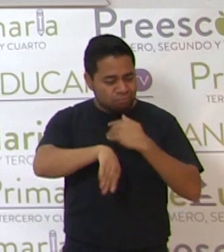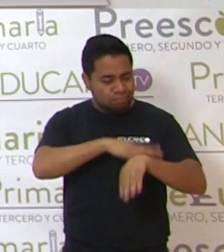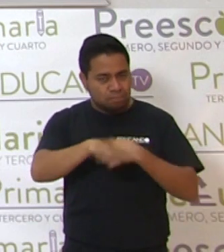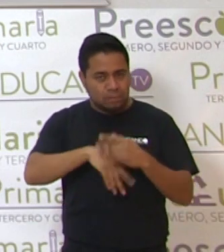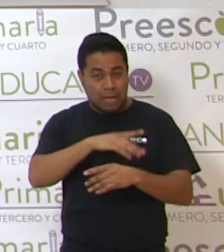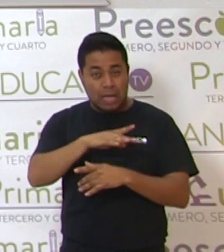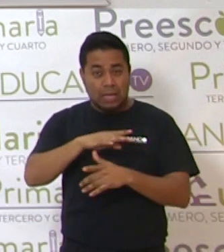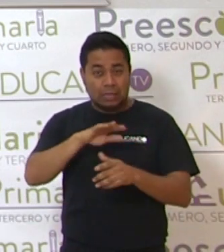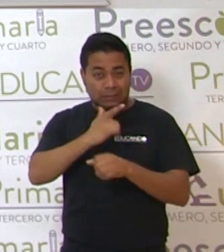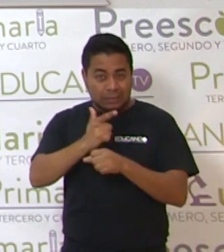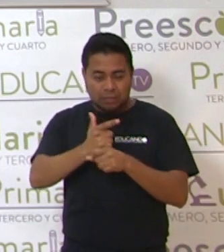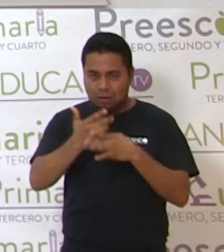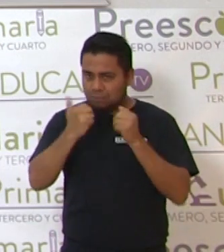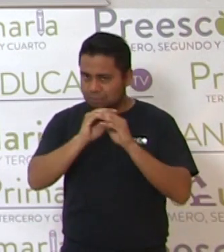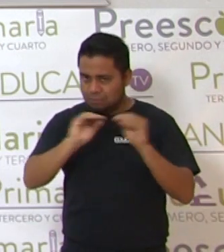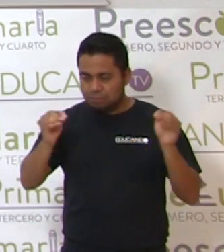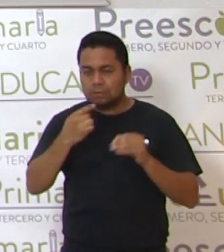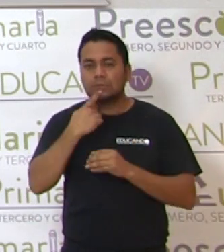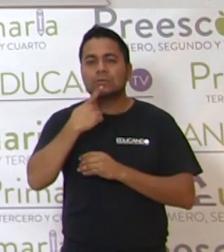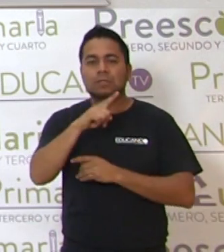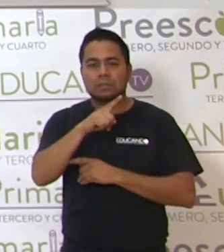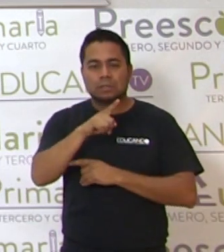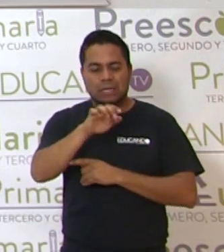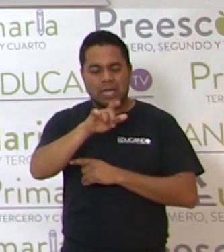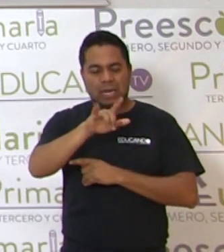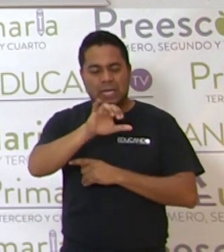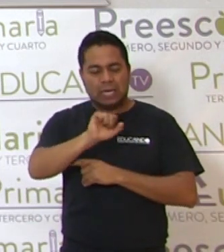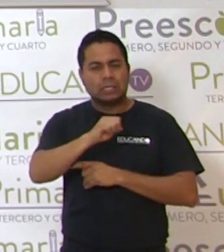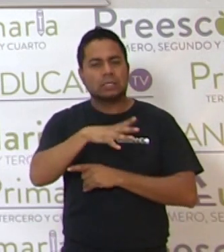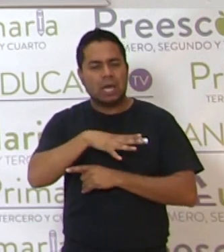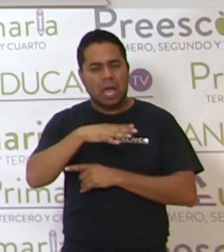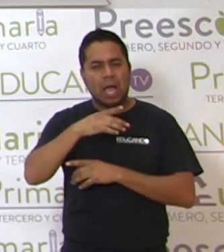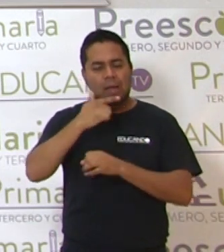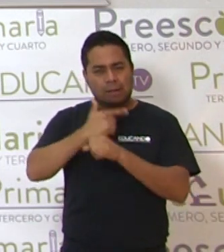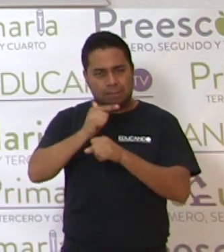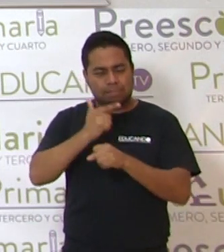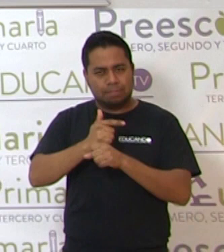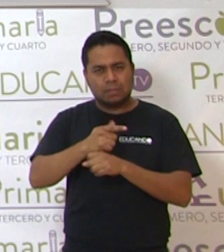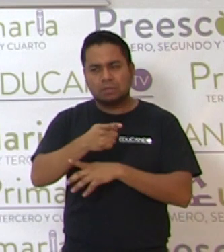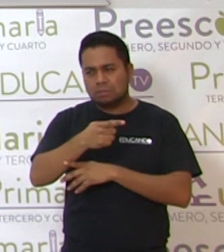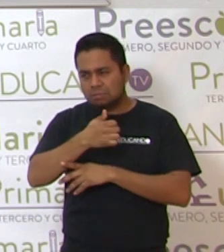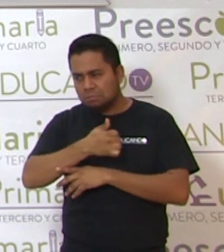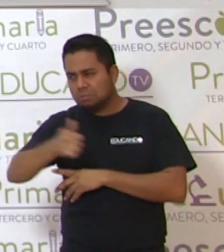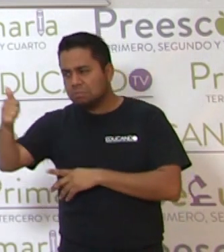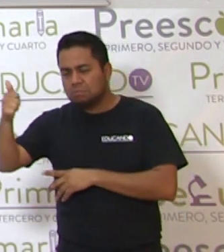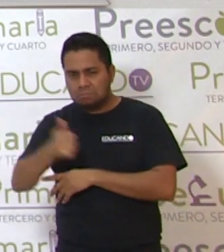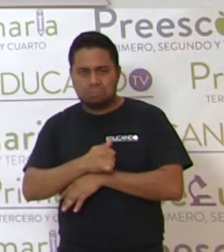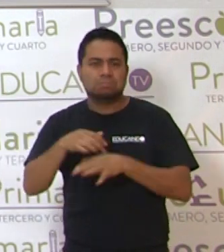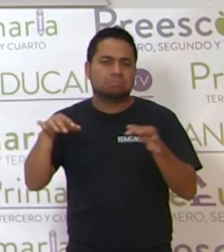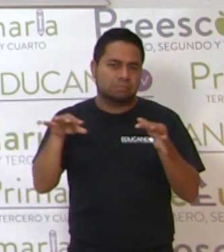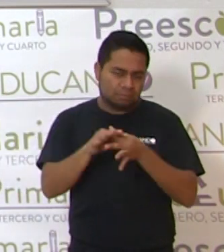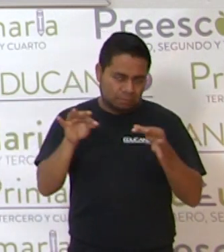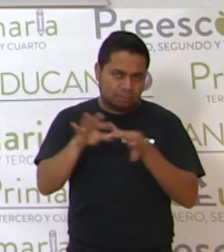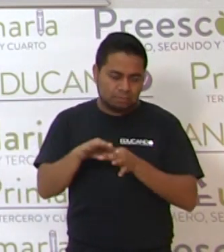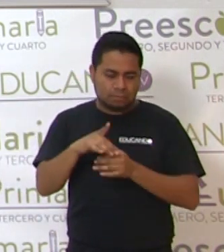taxis. Dicen que Elías una vez tomó un taxi, mas no volvió para contarlo. Prometeo quiso